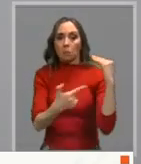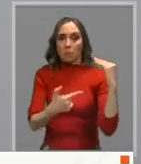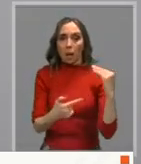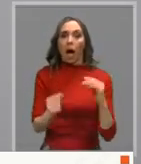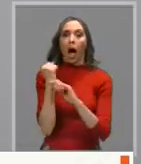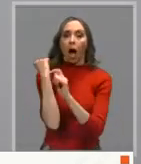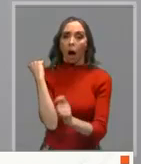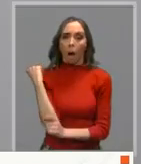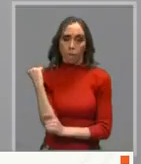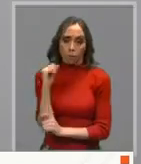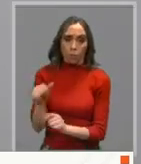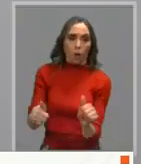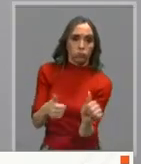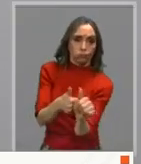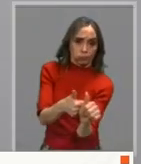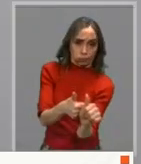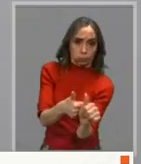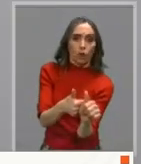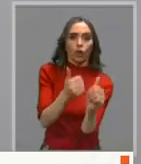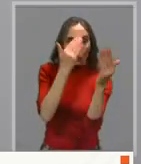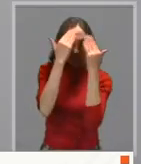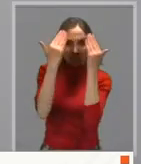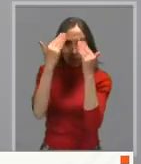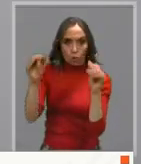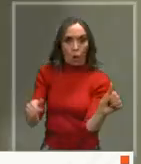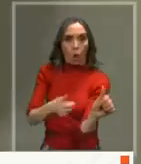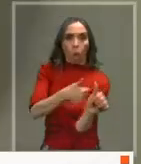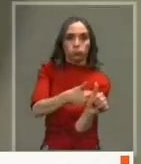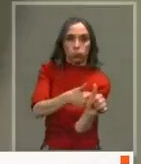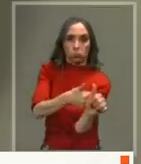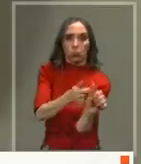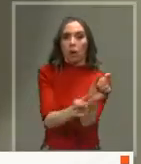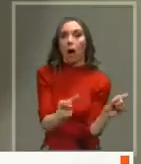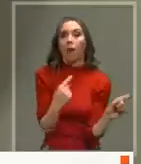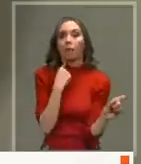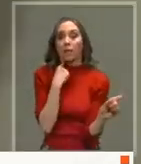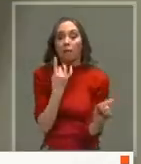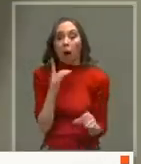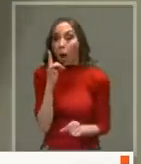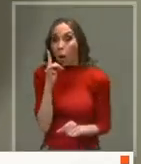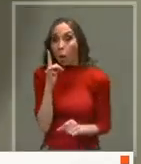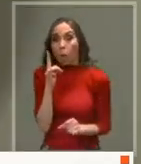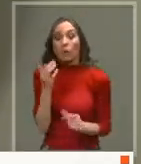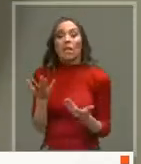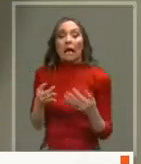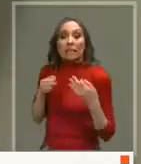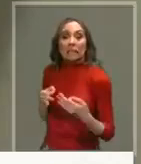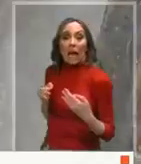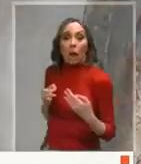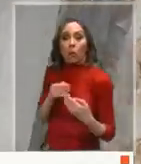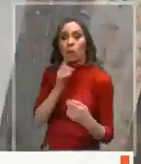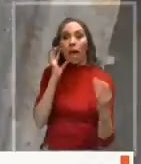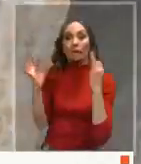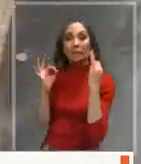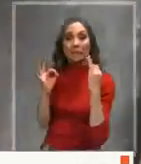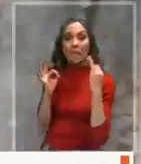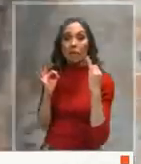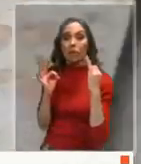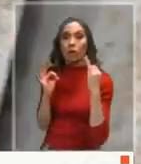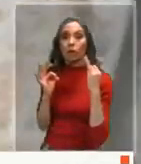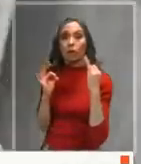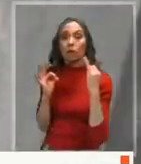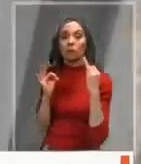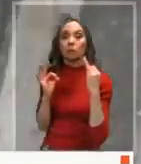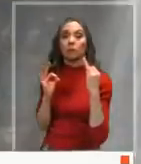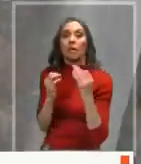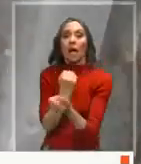asesoría jurídica y psicológica a las víctimas. Por ahora la única medida de seguridad que tiene esta mujer son rondas